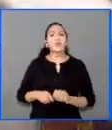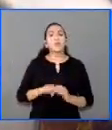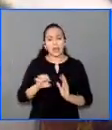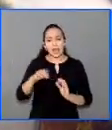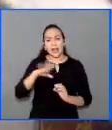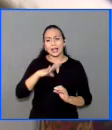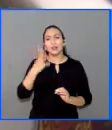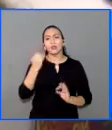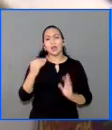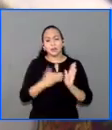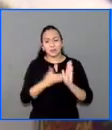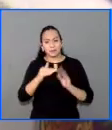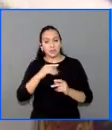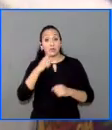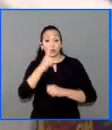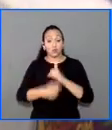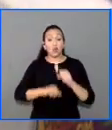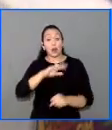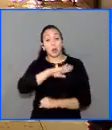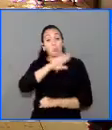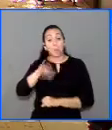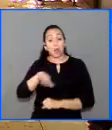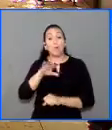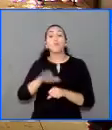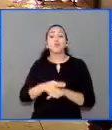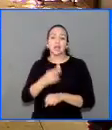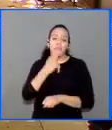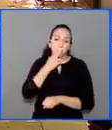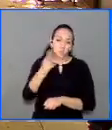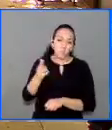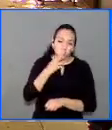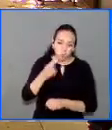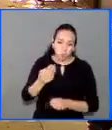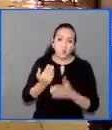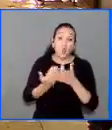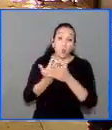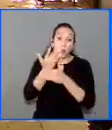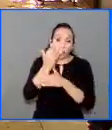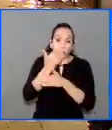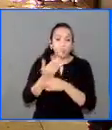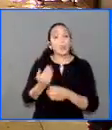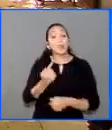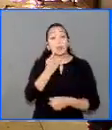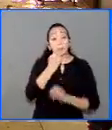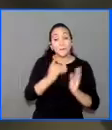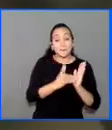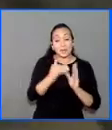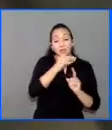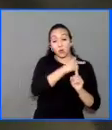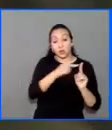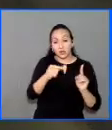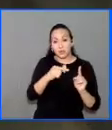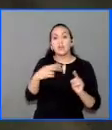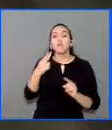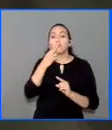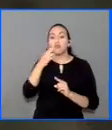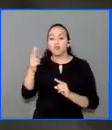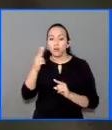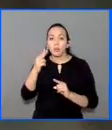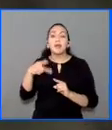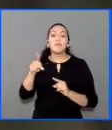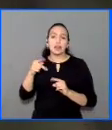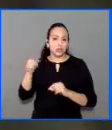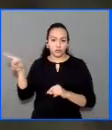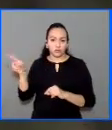anualmente por el consumo de humo de tabaco en el mundo, de los cuales 1,5 millones son fumadores pasivos. Para el canal del